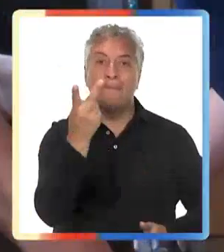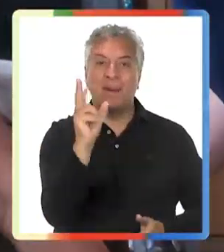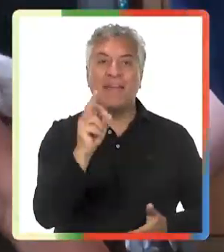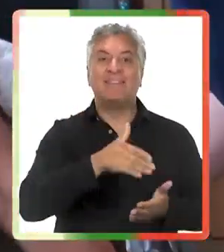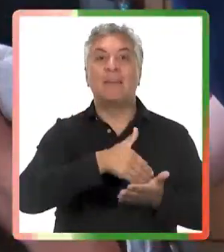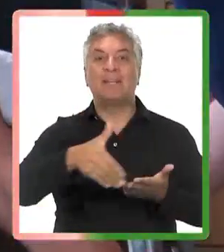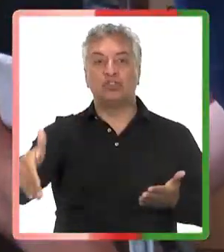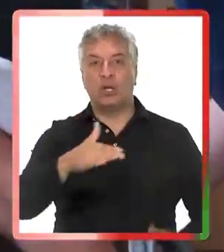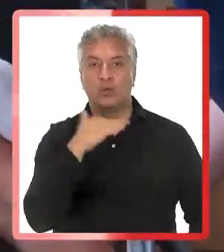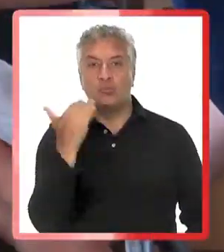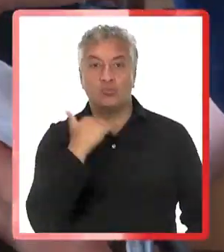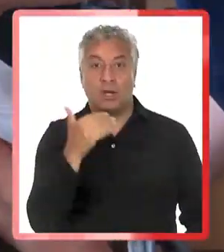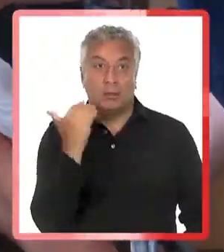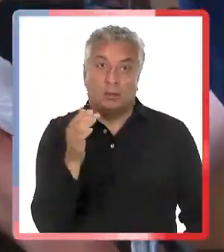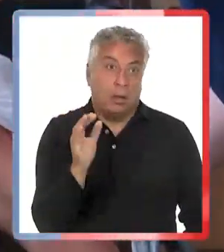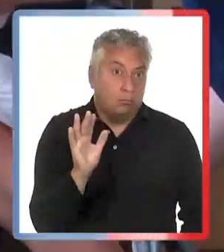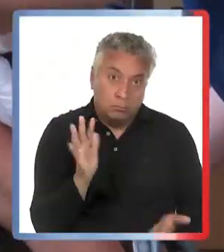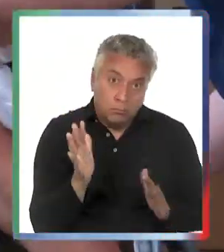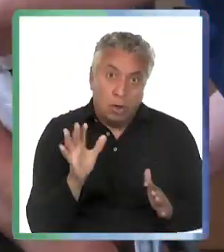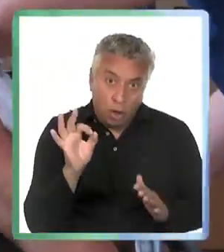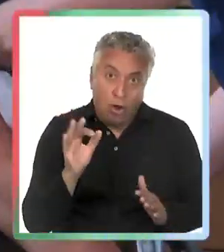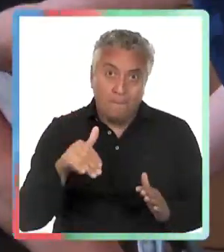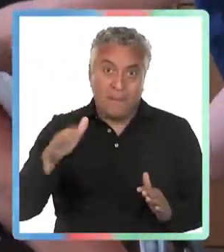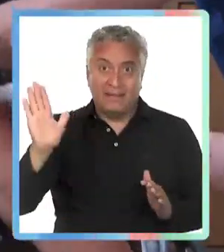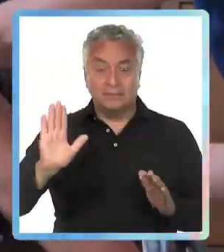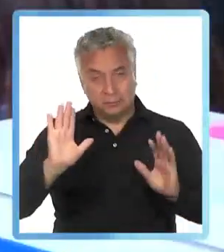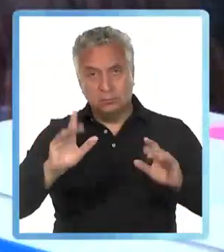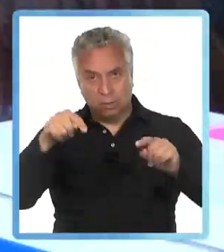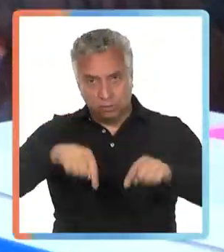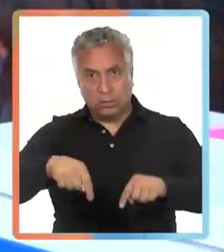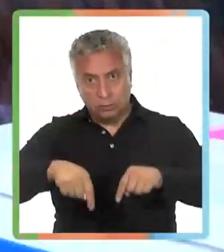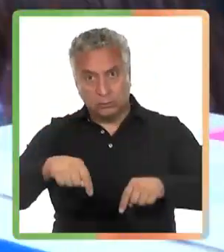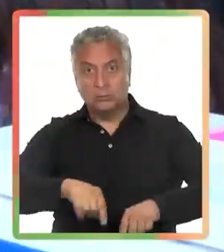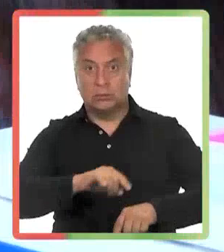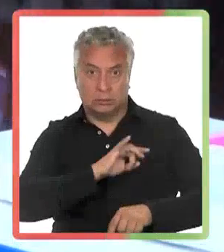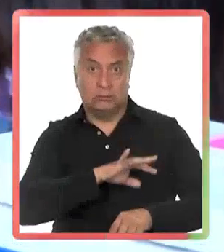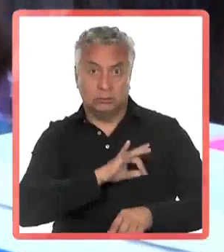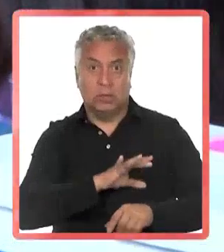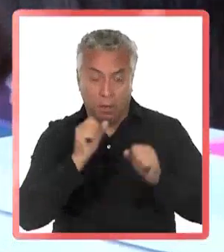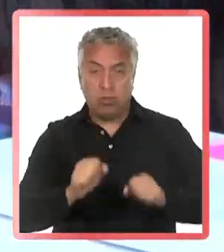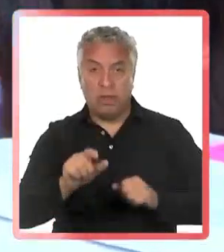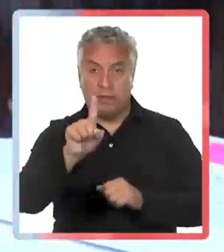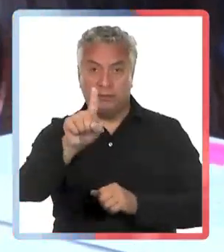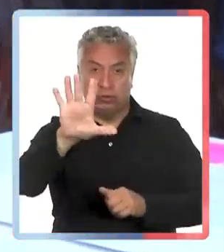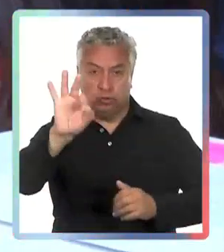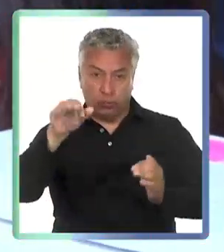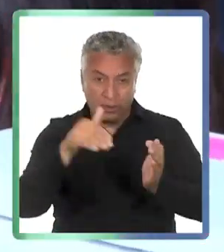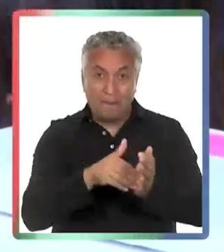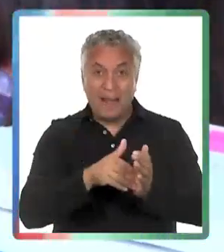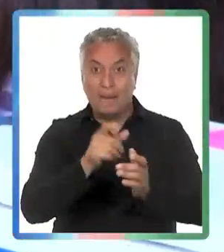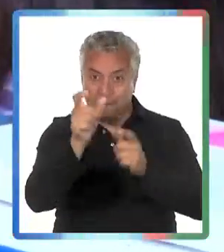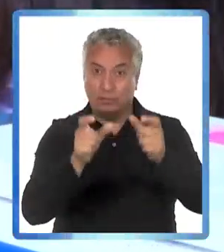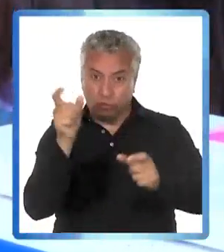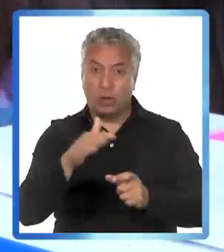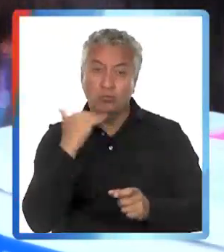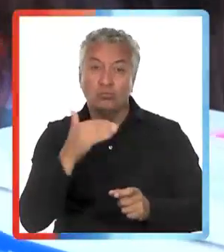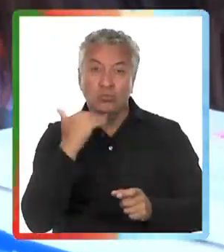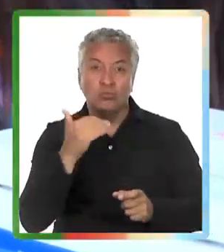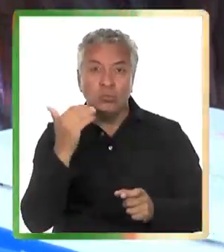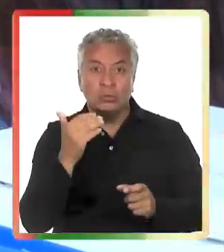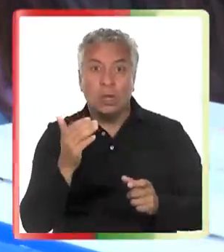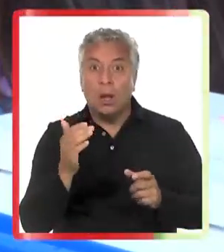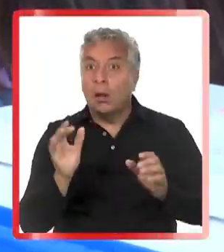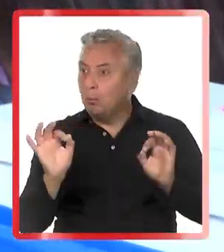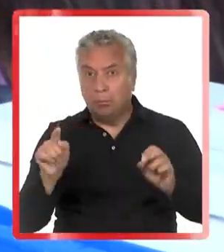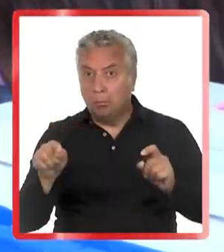de 20 millones de muertes, por lo menos, o más. En nuestro país, alrededor por lo menos 150.000 fallecimientos son los cálculos que se han